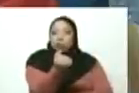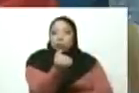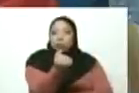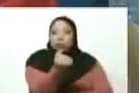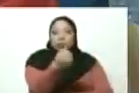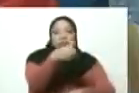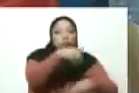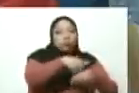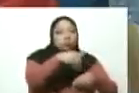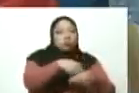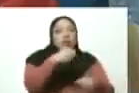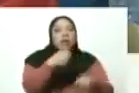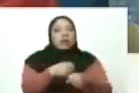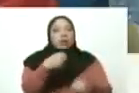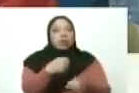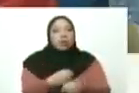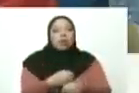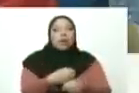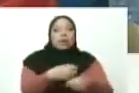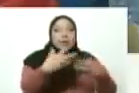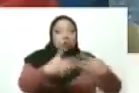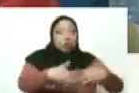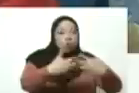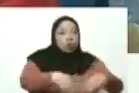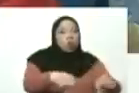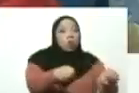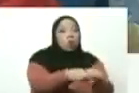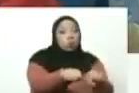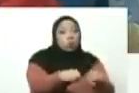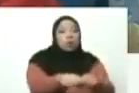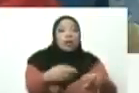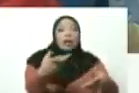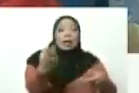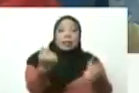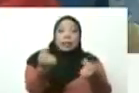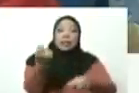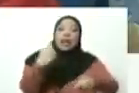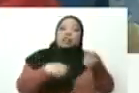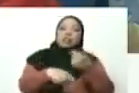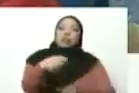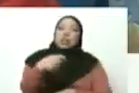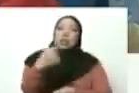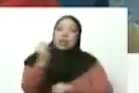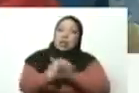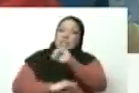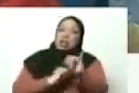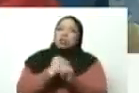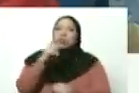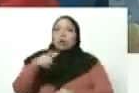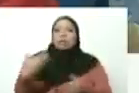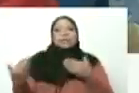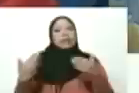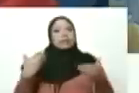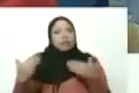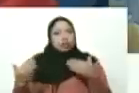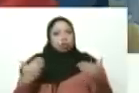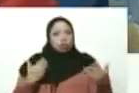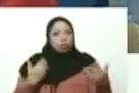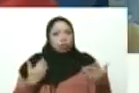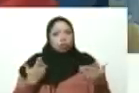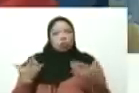gestiones y servicios de inversión sociedad anónima y servicios internacionales y gestión